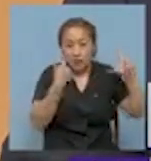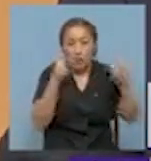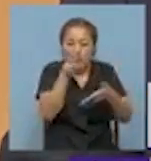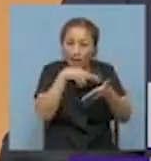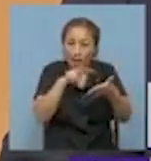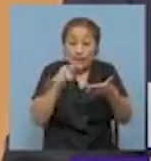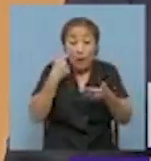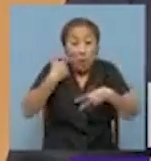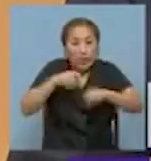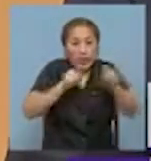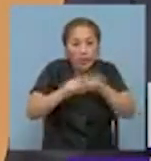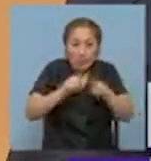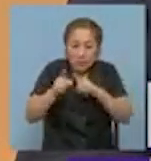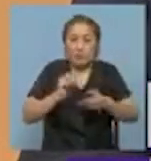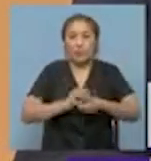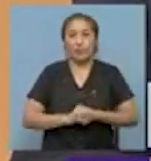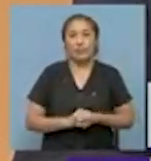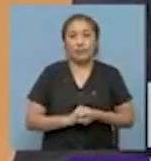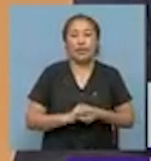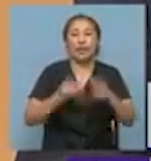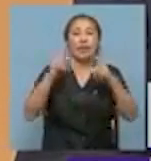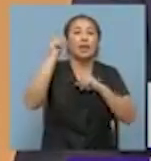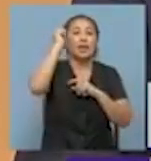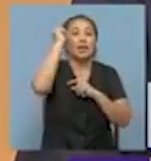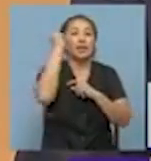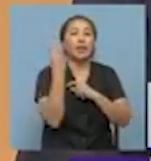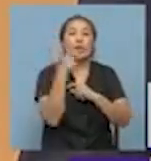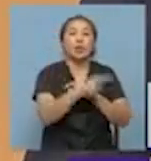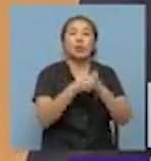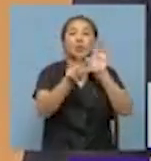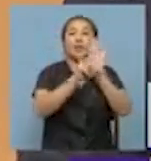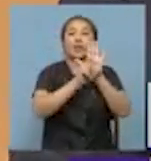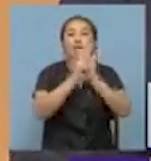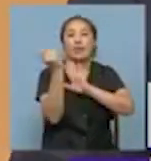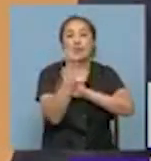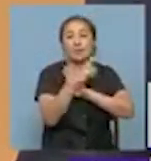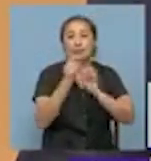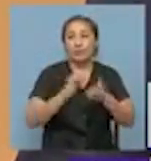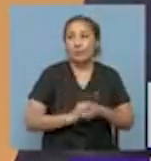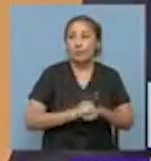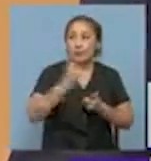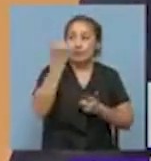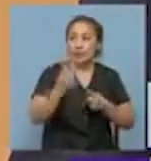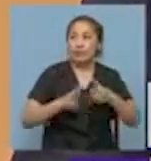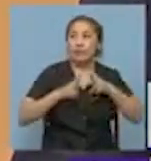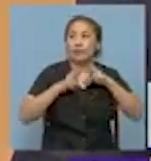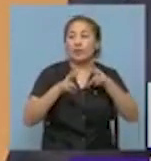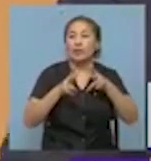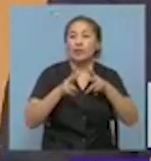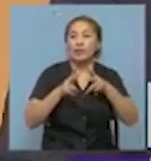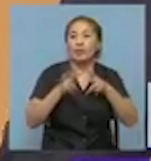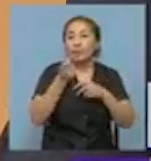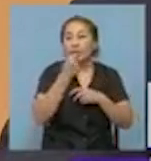leer si encuentro rápidamente página 31 de este lineamiento donde se le dice página